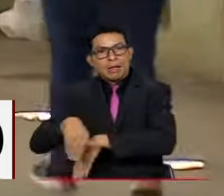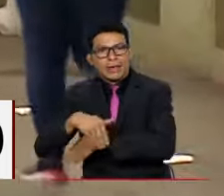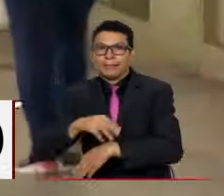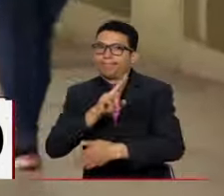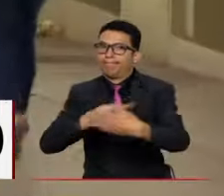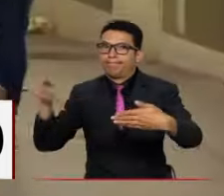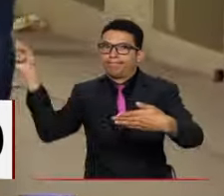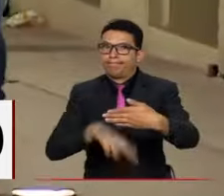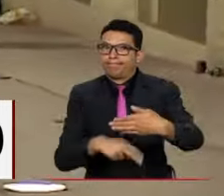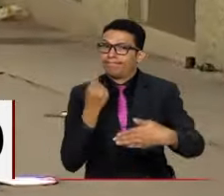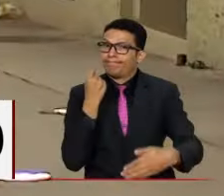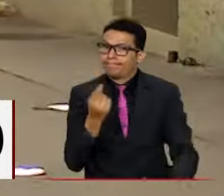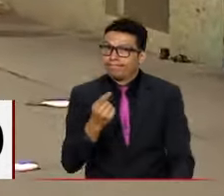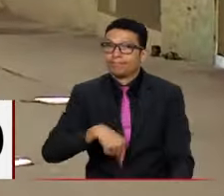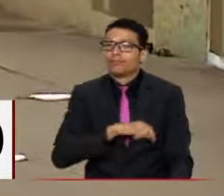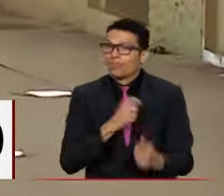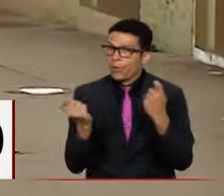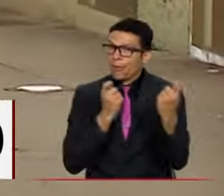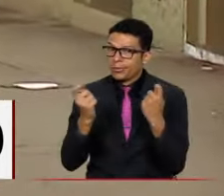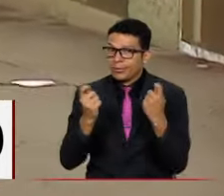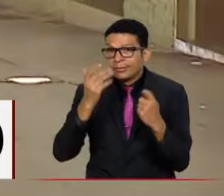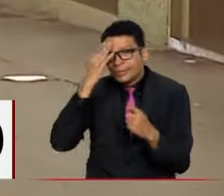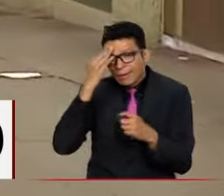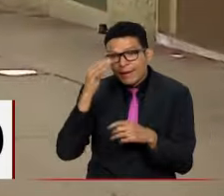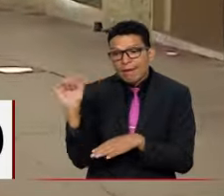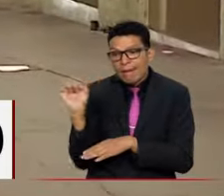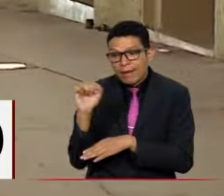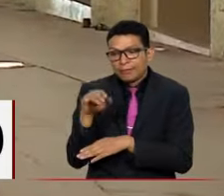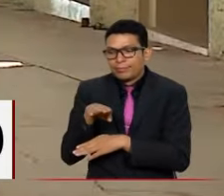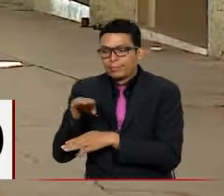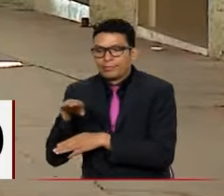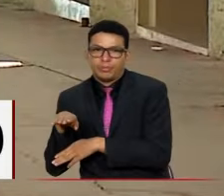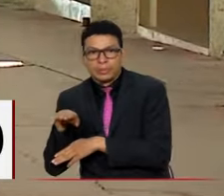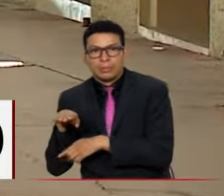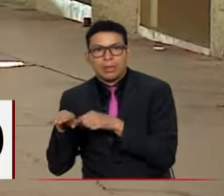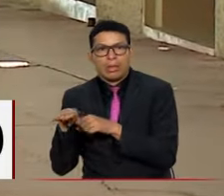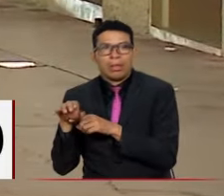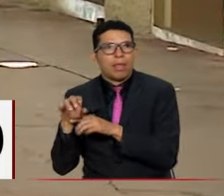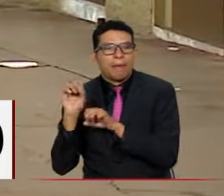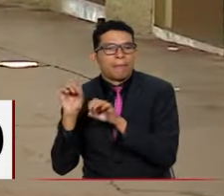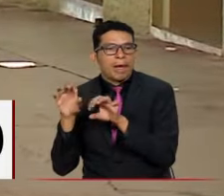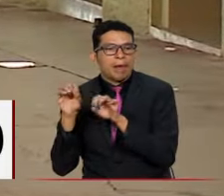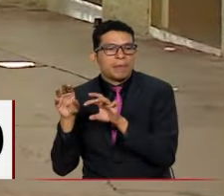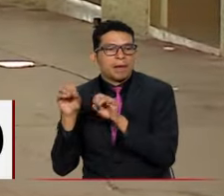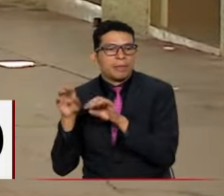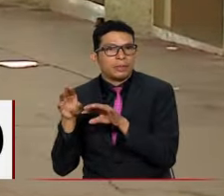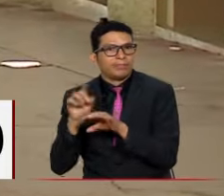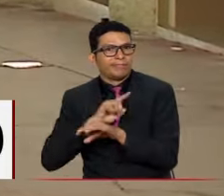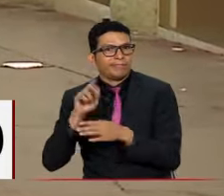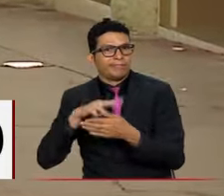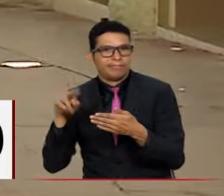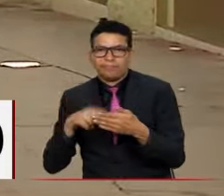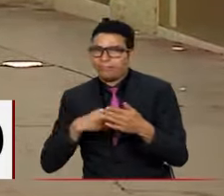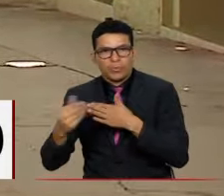sí, bastante estrictos con el control, porque cada vehículo que se nos detiene es una congestión que se nos arma. Entonces, por favor, utilizar